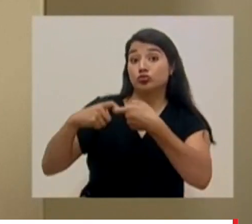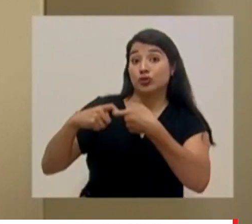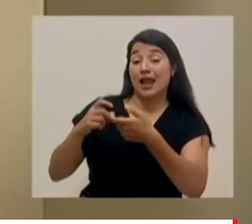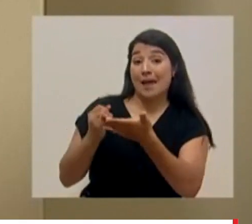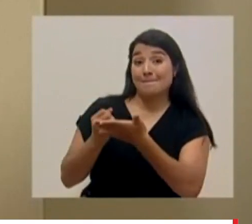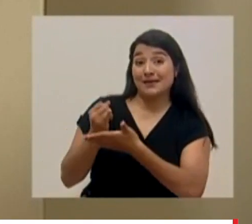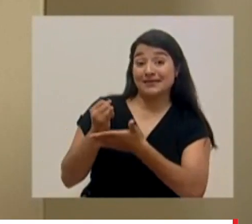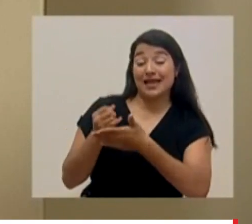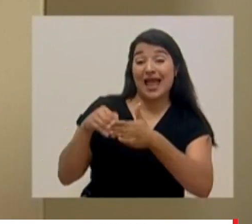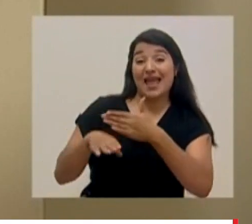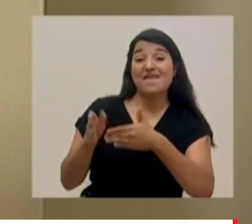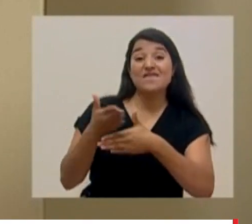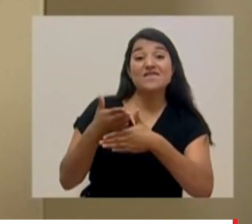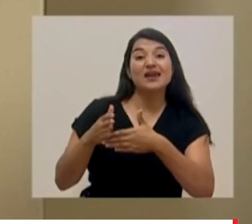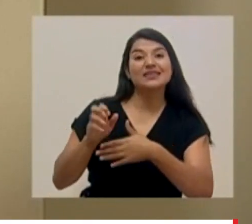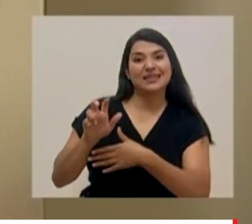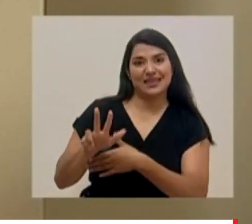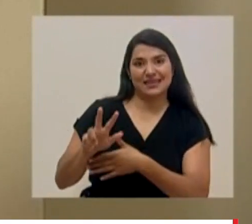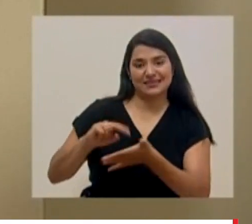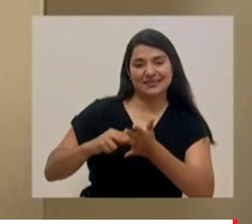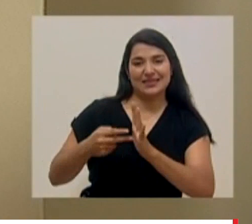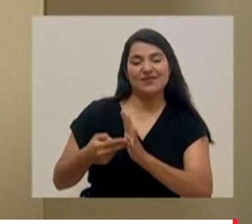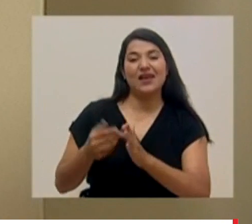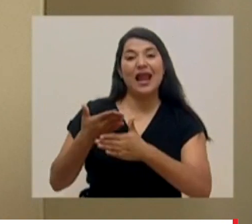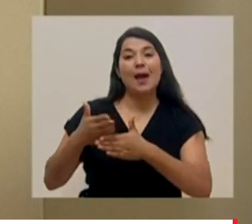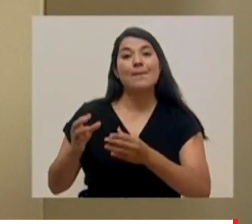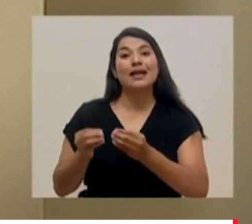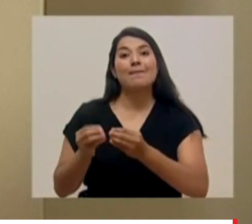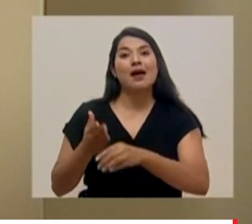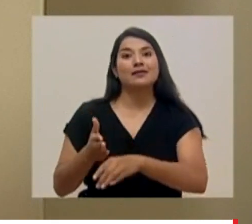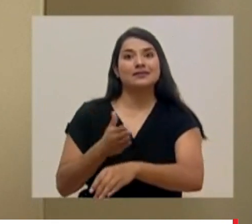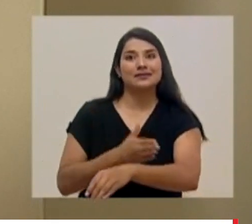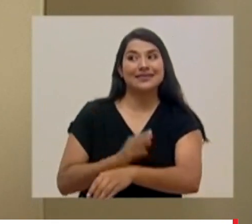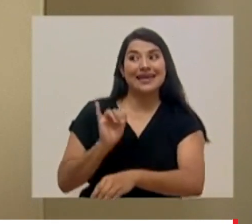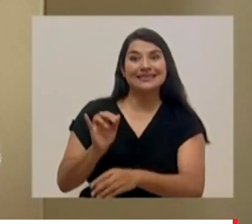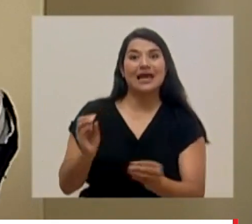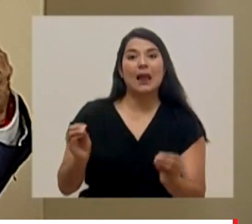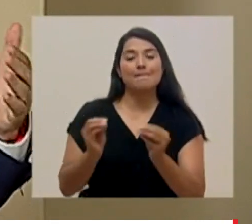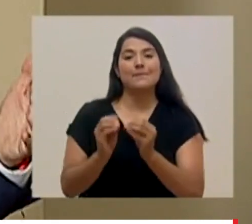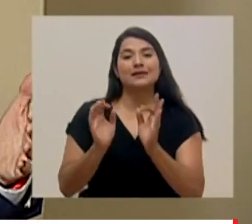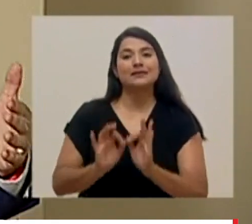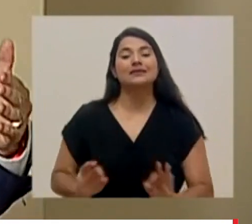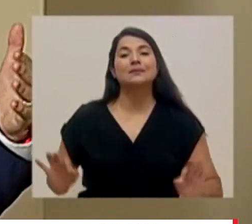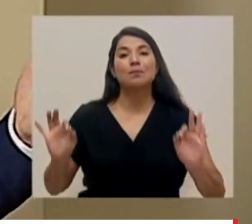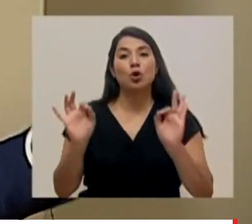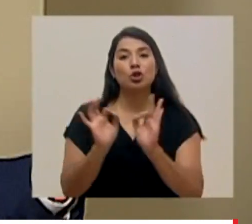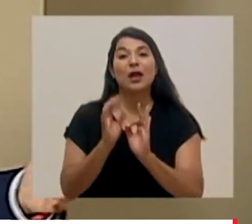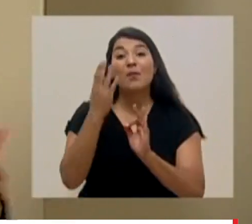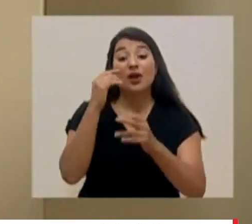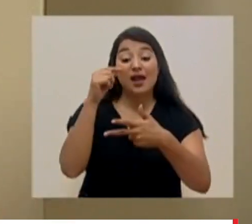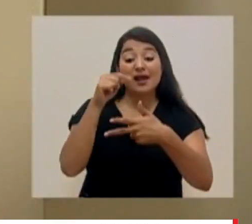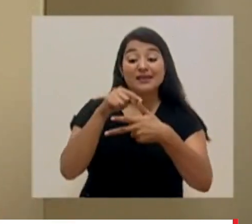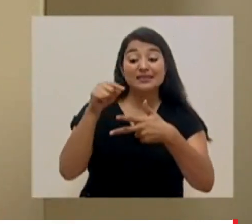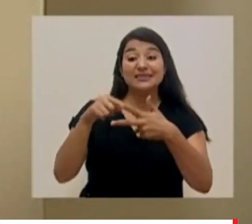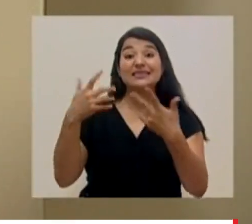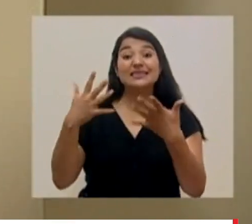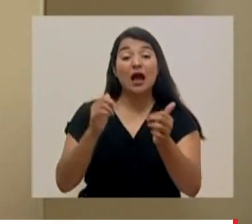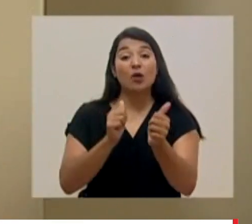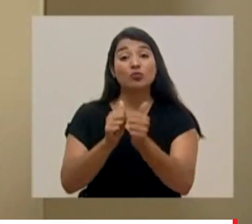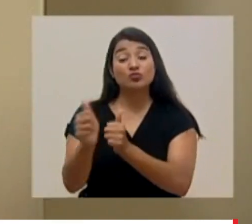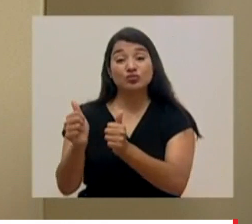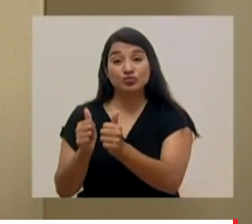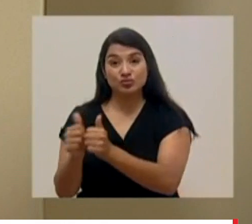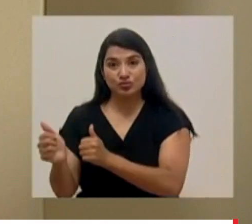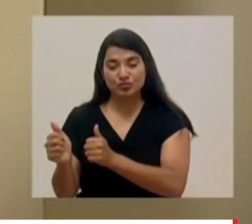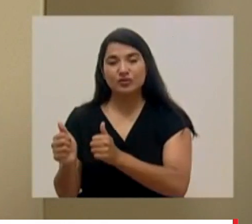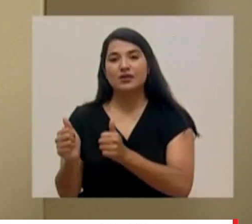3, que es la fase más avanzada, digamos la más prometedora en el sentido de que ya pasó por las fases previas en términos